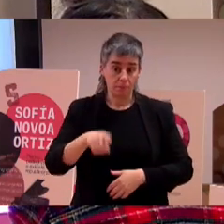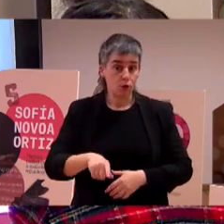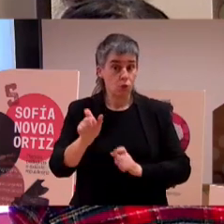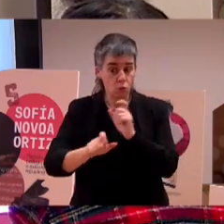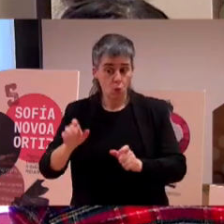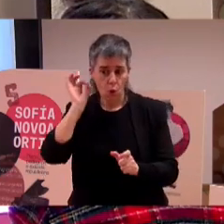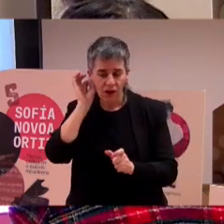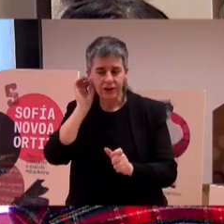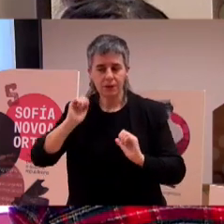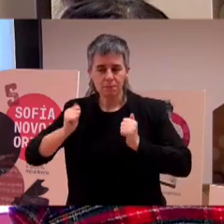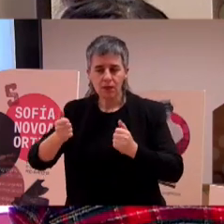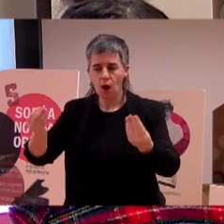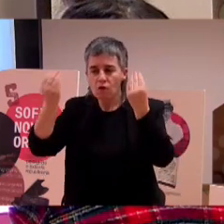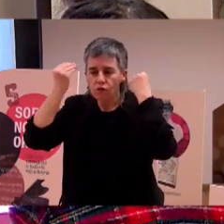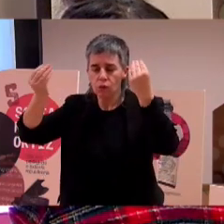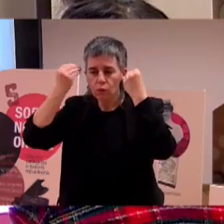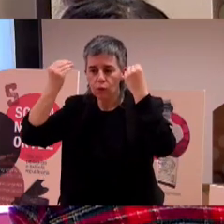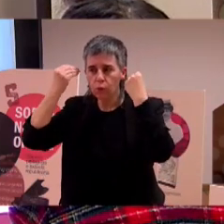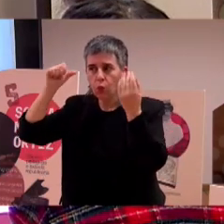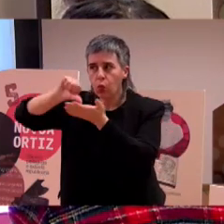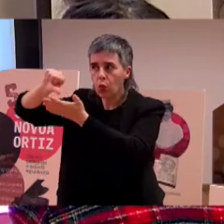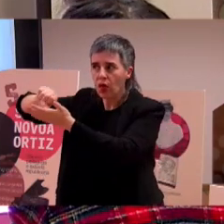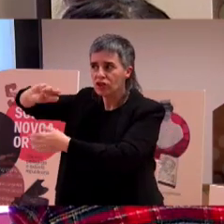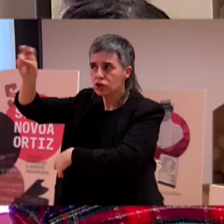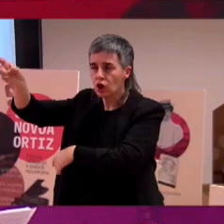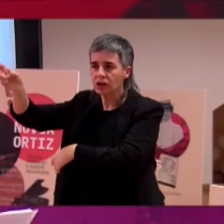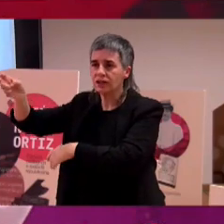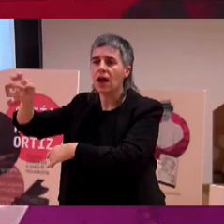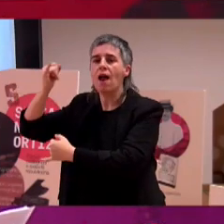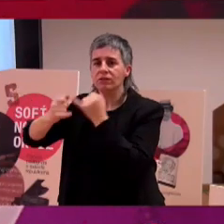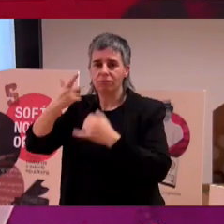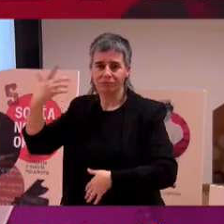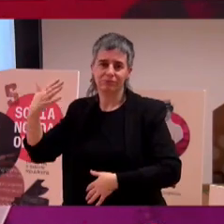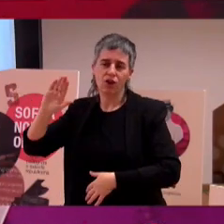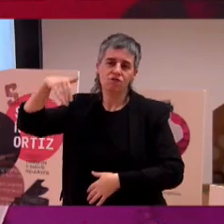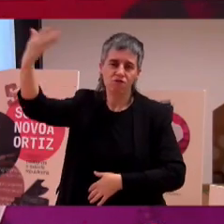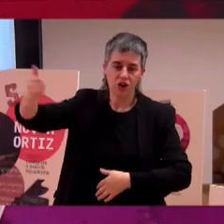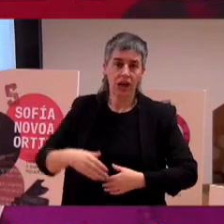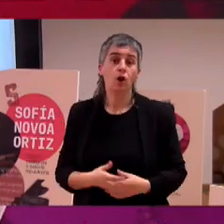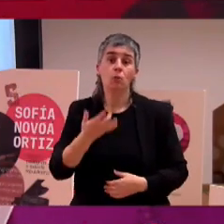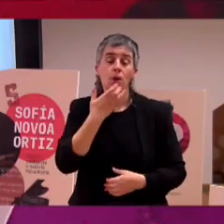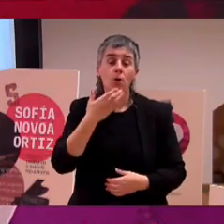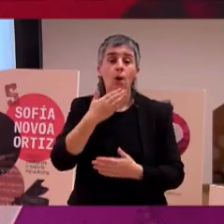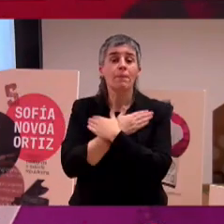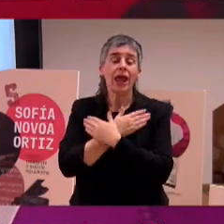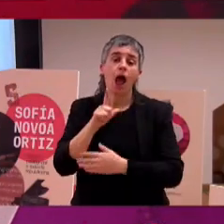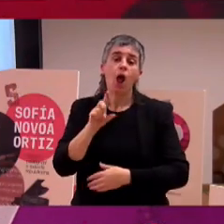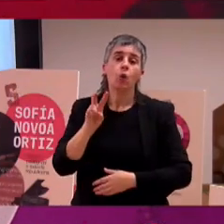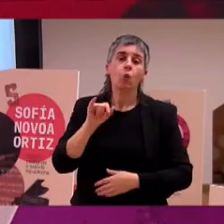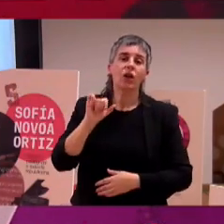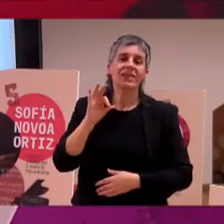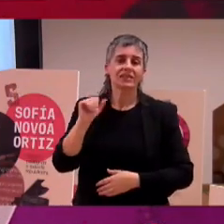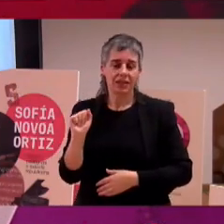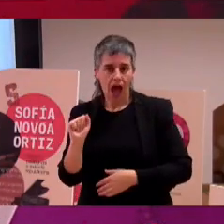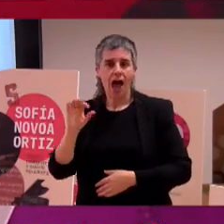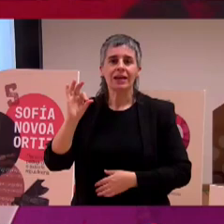formación noutras cidades e adquiren unha certa proxección no exterior. É o caso de María Luisa Sanjurjo, que non é irmá